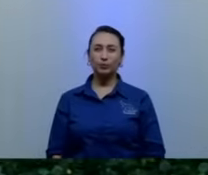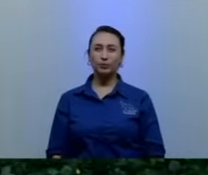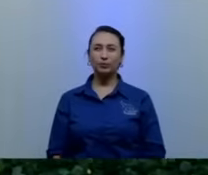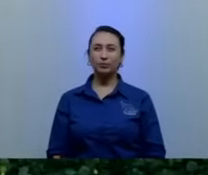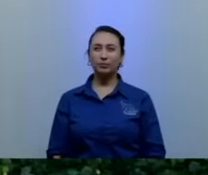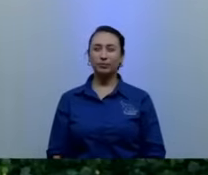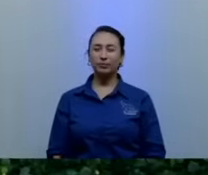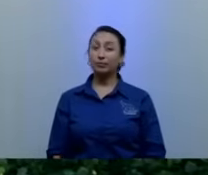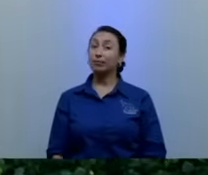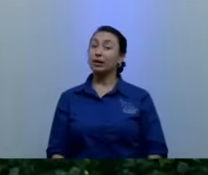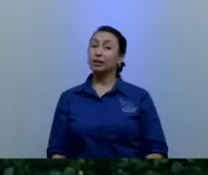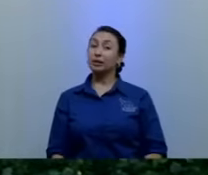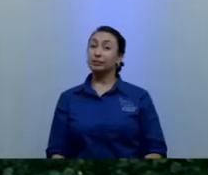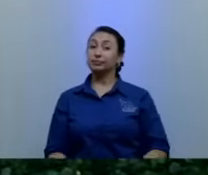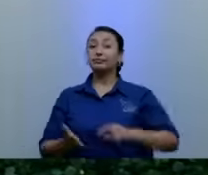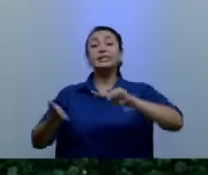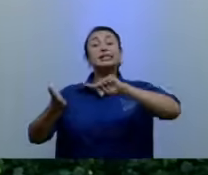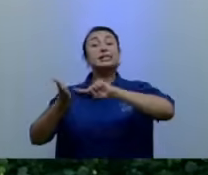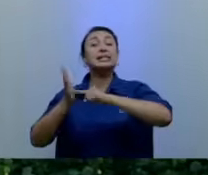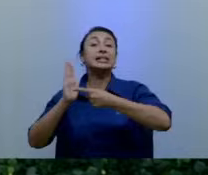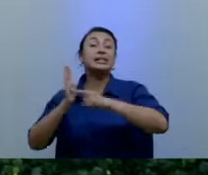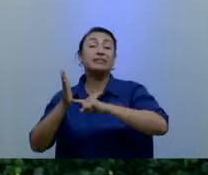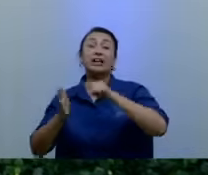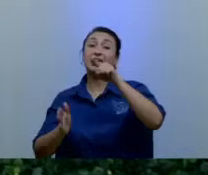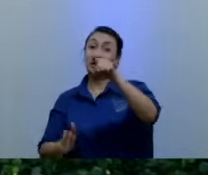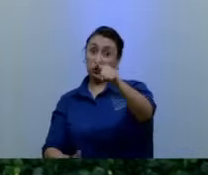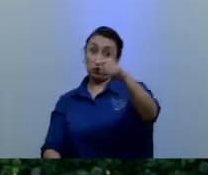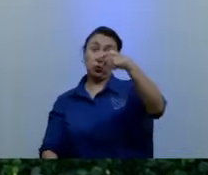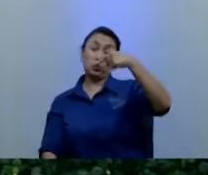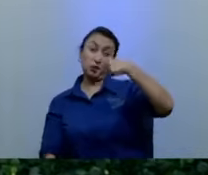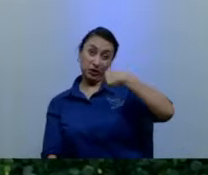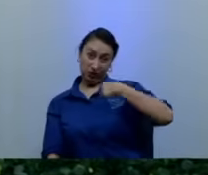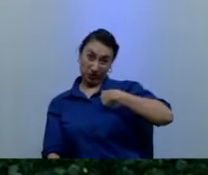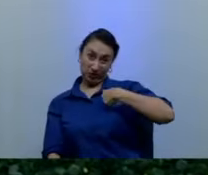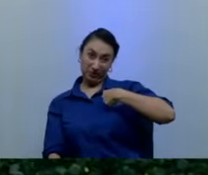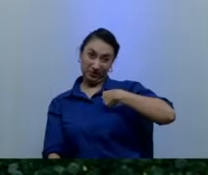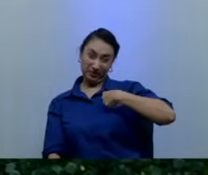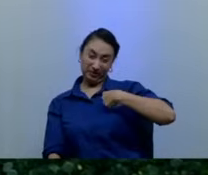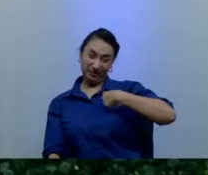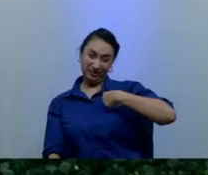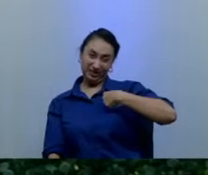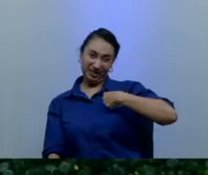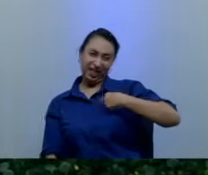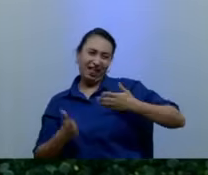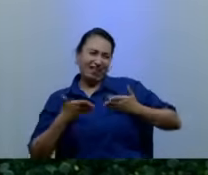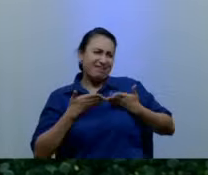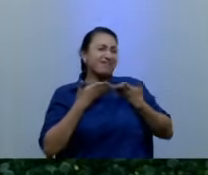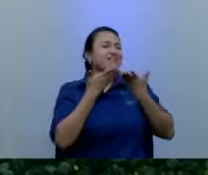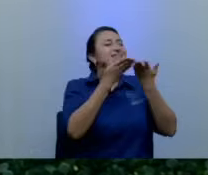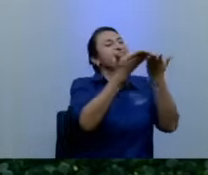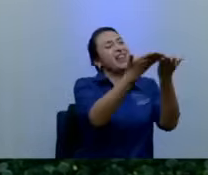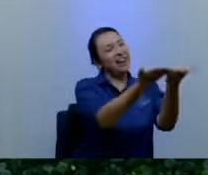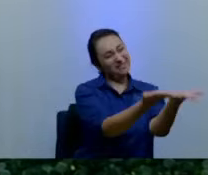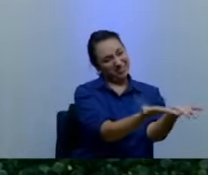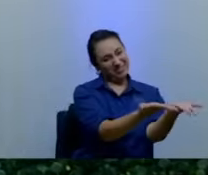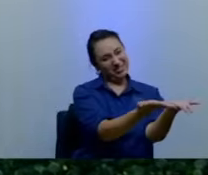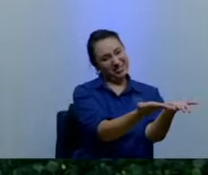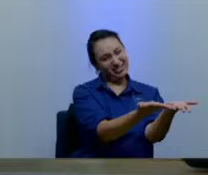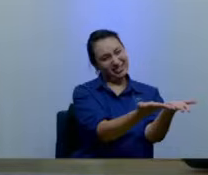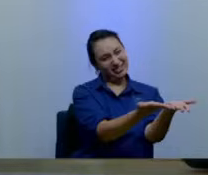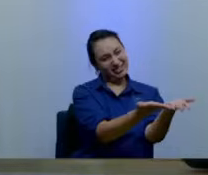Pero eso quiere decir que nosotros le proveemos de cierto sabor al